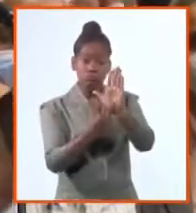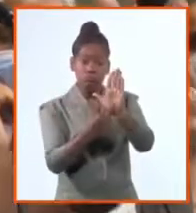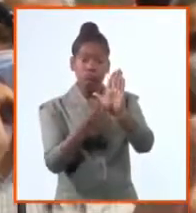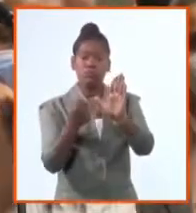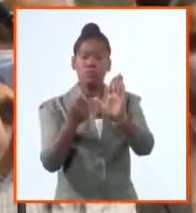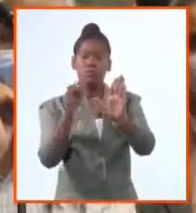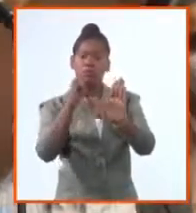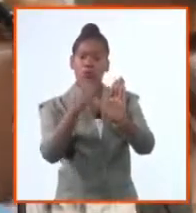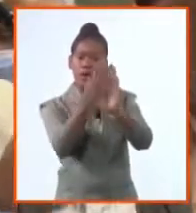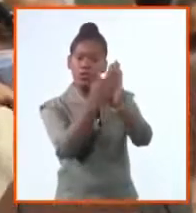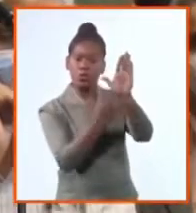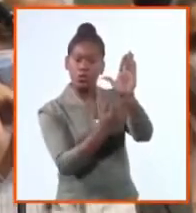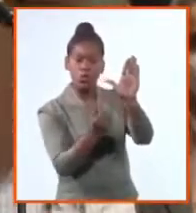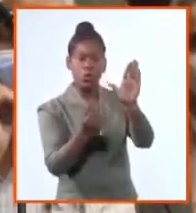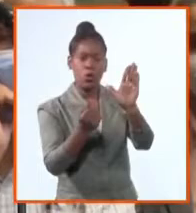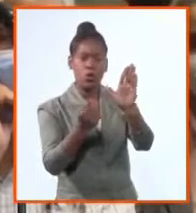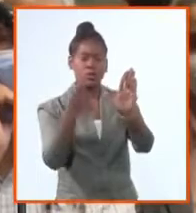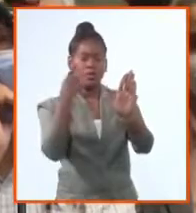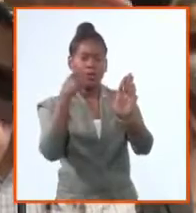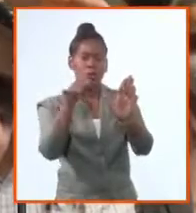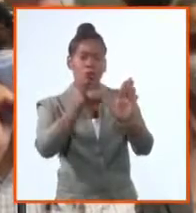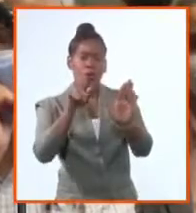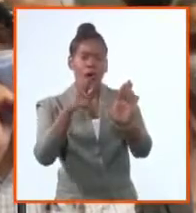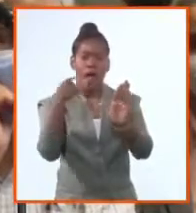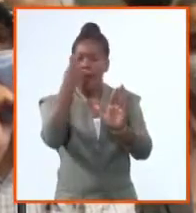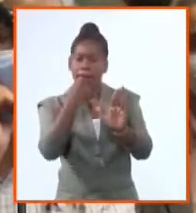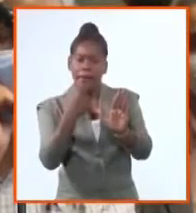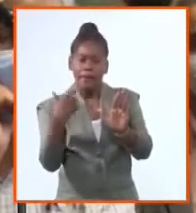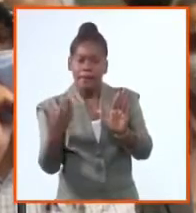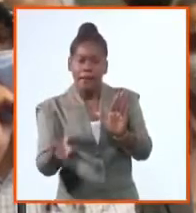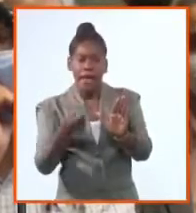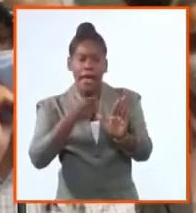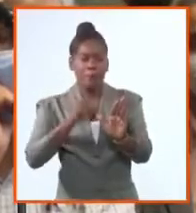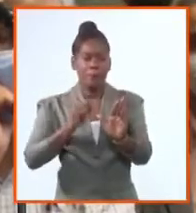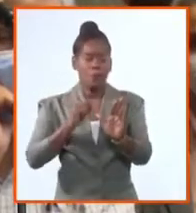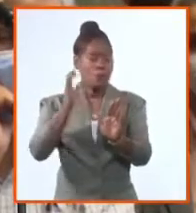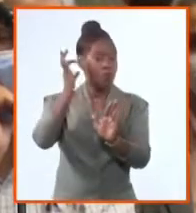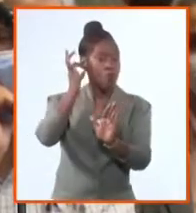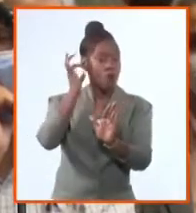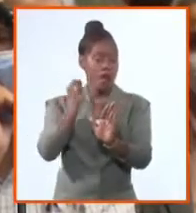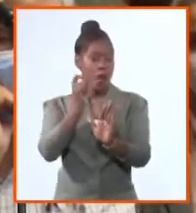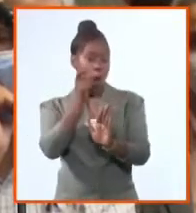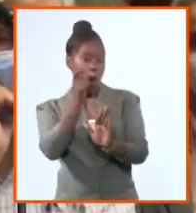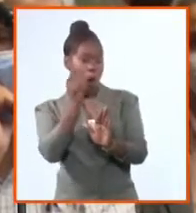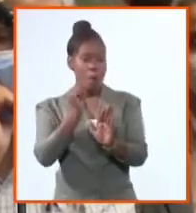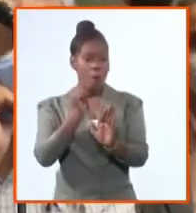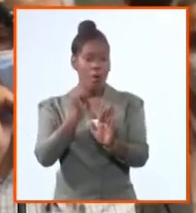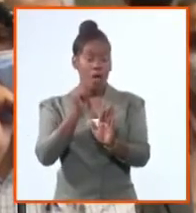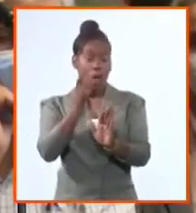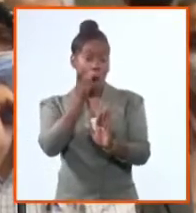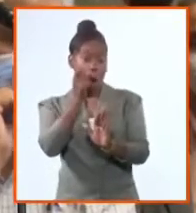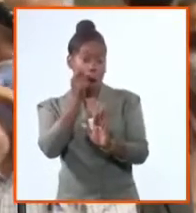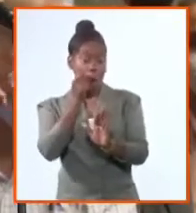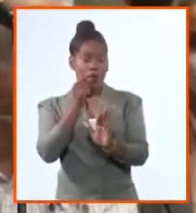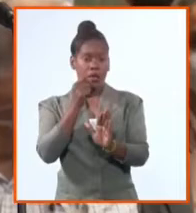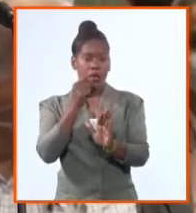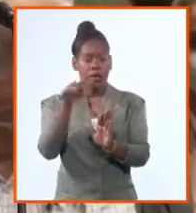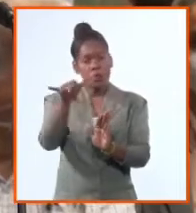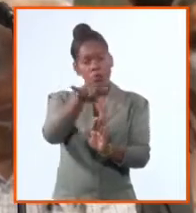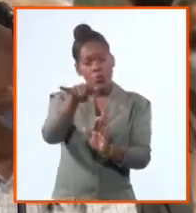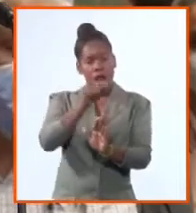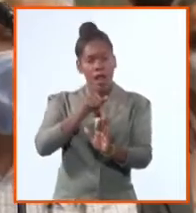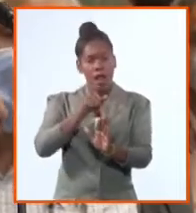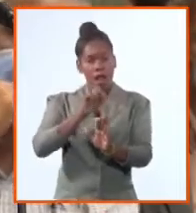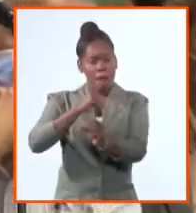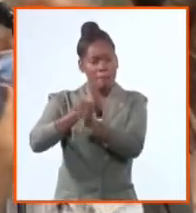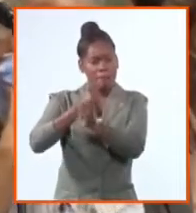que sencillamente la pareja, la mujer, baje su tope reproductivo y por tanto tenga menos hijos.